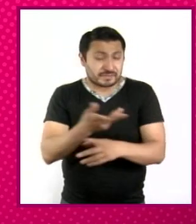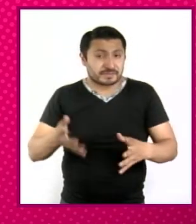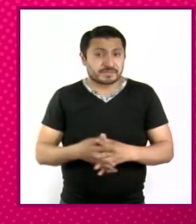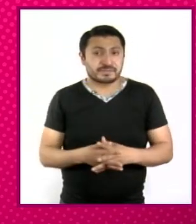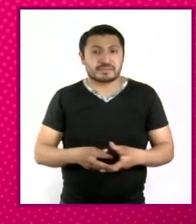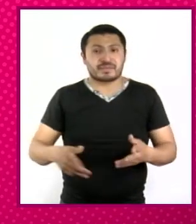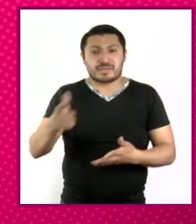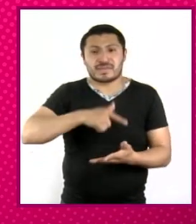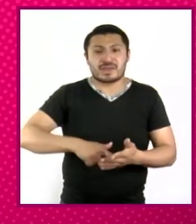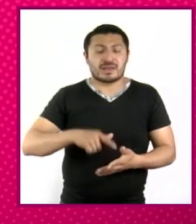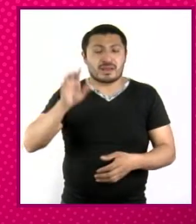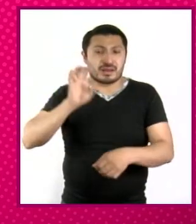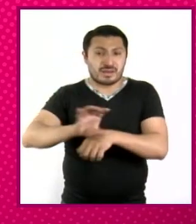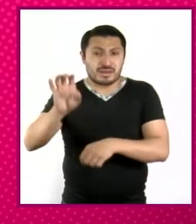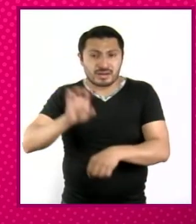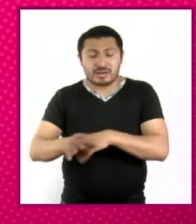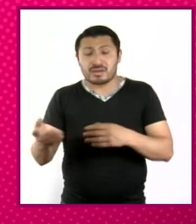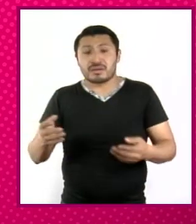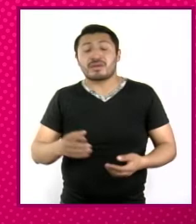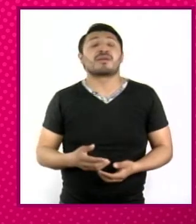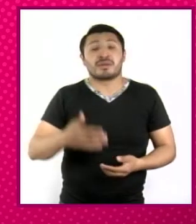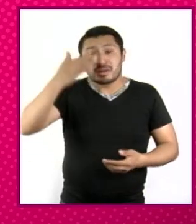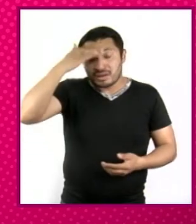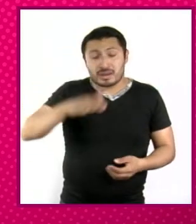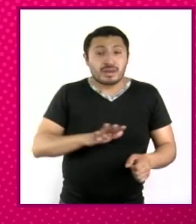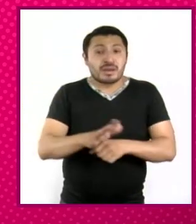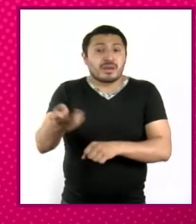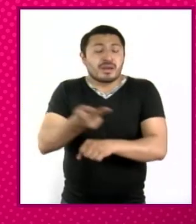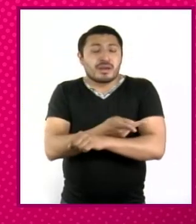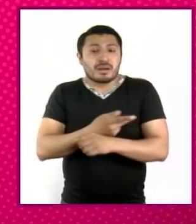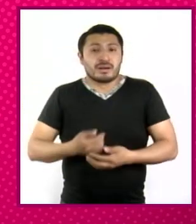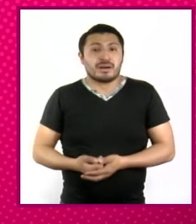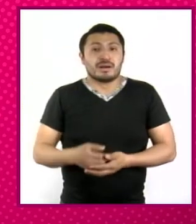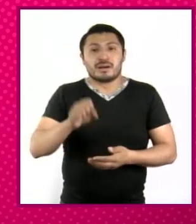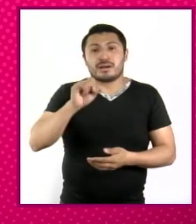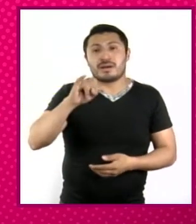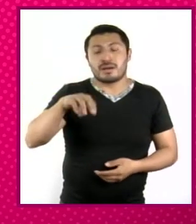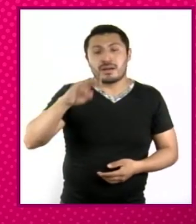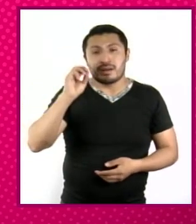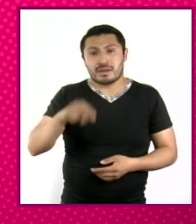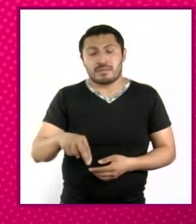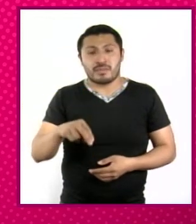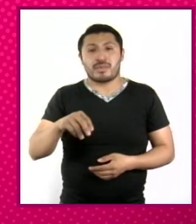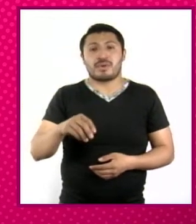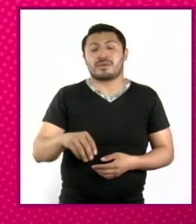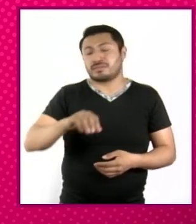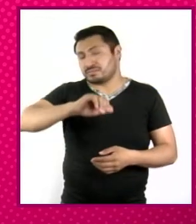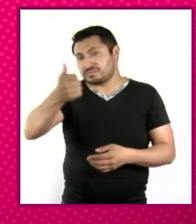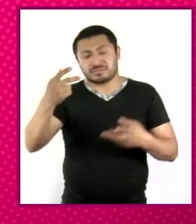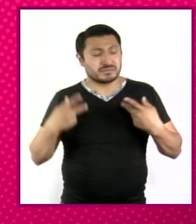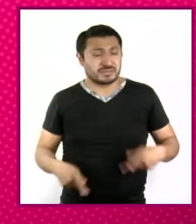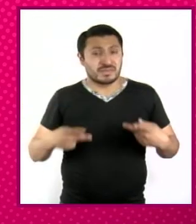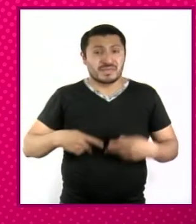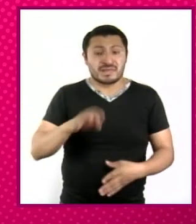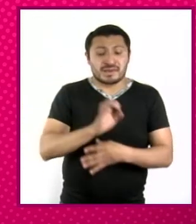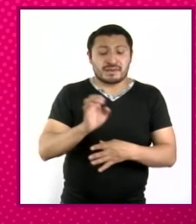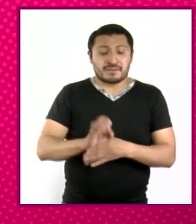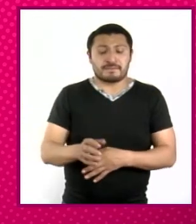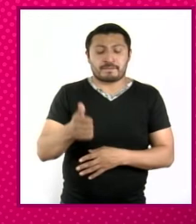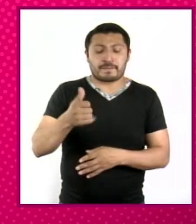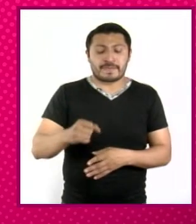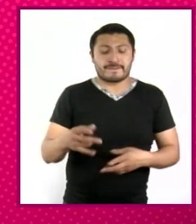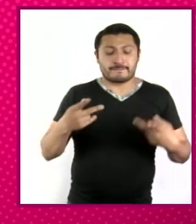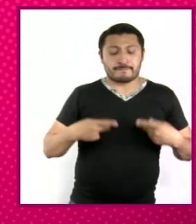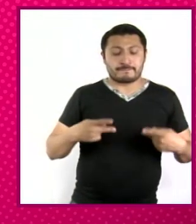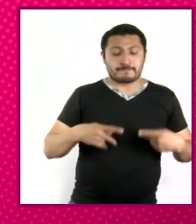la zona de Colombia, sabía muy bien lo que estaba pasando con Simón Bolívar, con Santander, y entonces estas